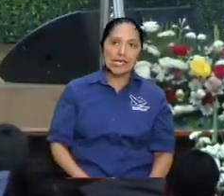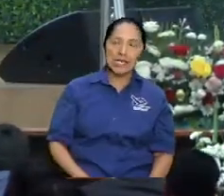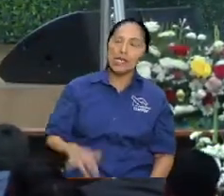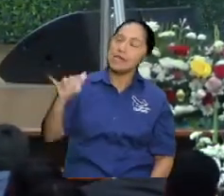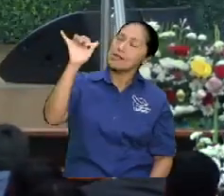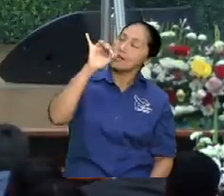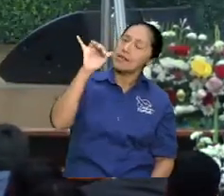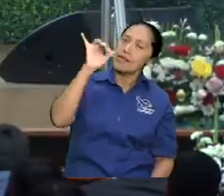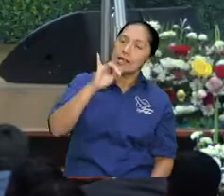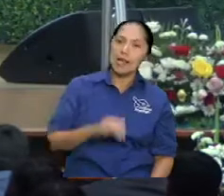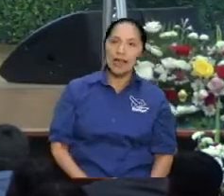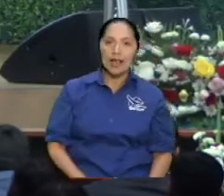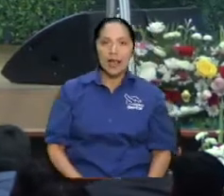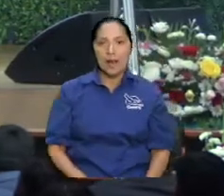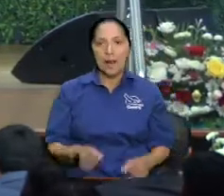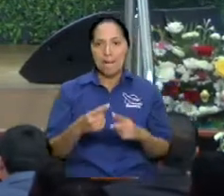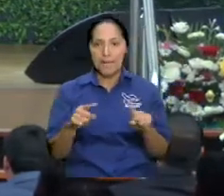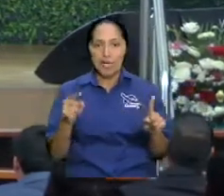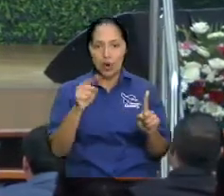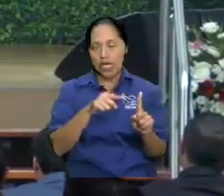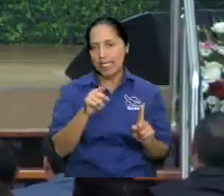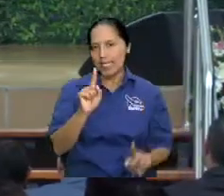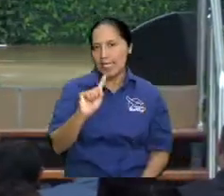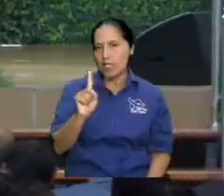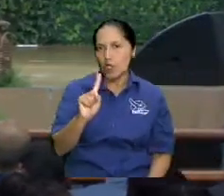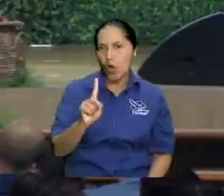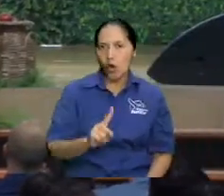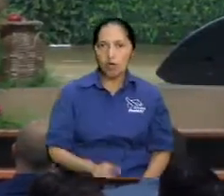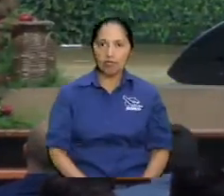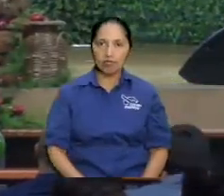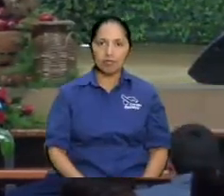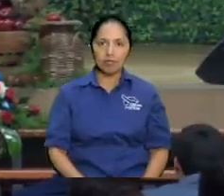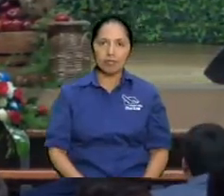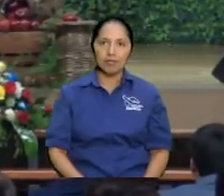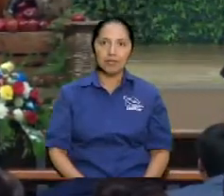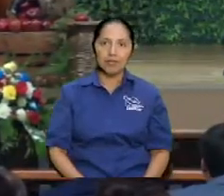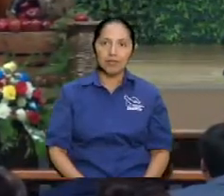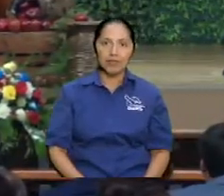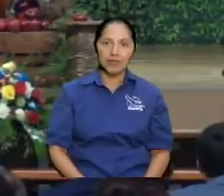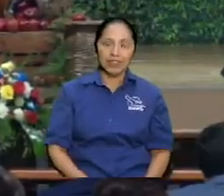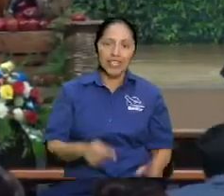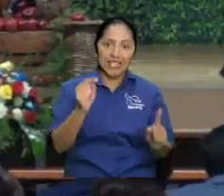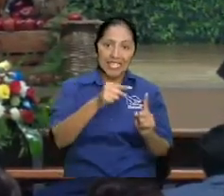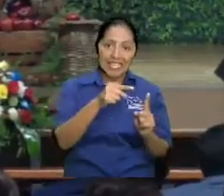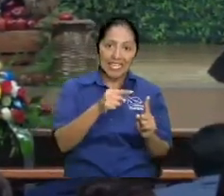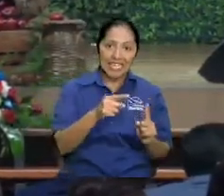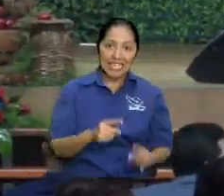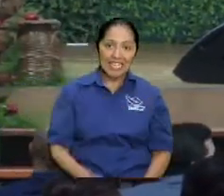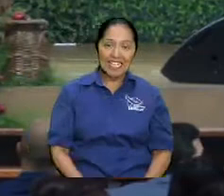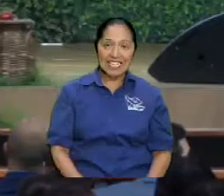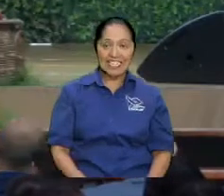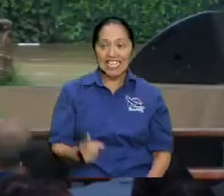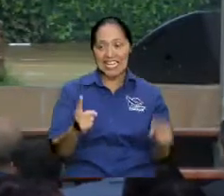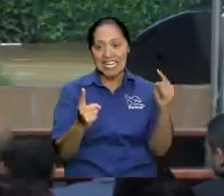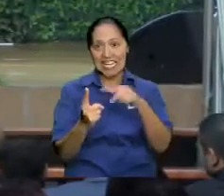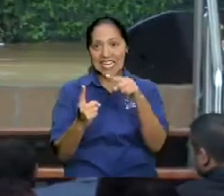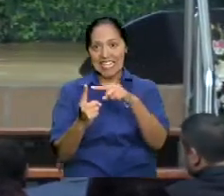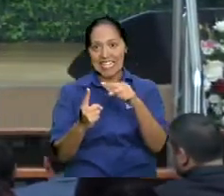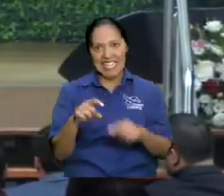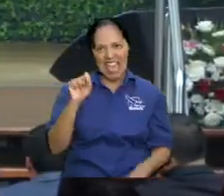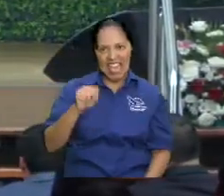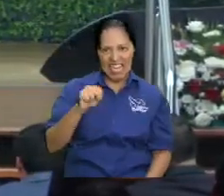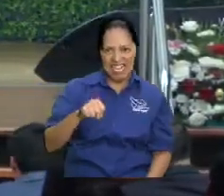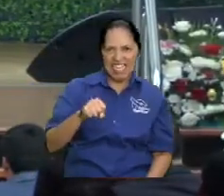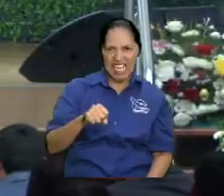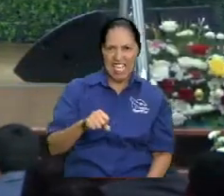gota. Echémonos un trago y va a ver, le dice. Y se convence al otro, al que lo quería convencer de que no chupara. A ese se lo convence que se eche